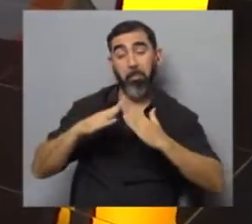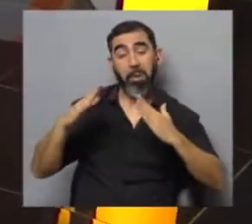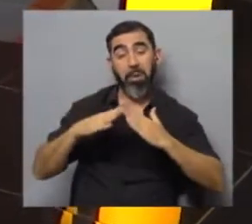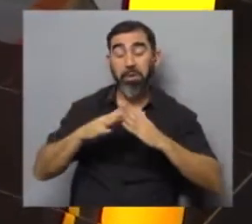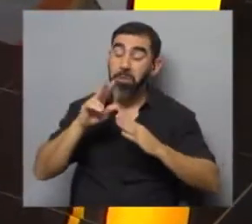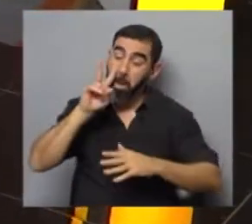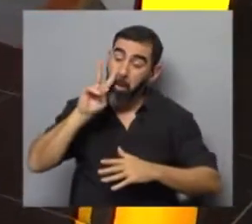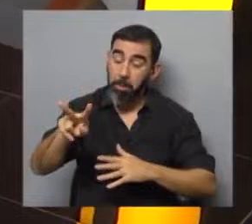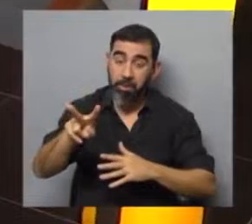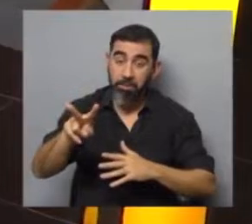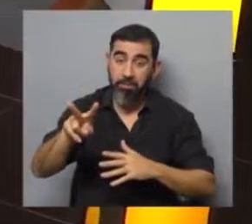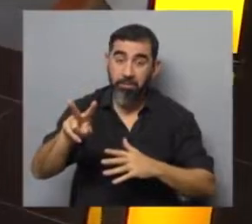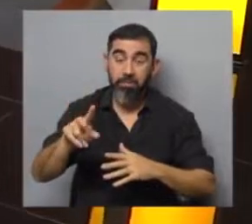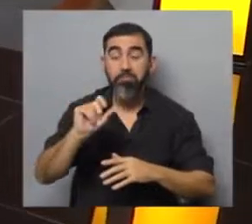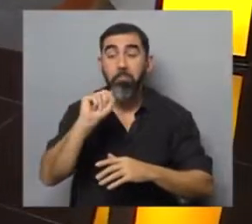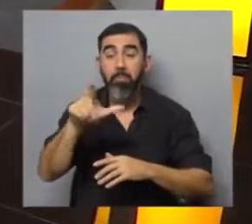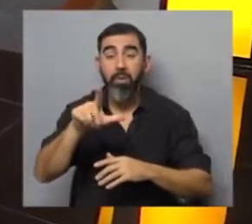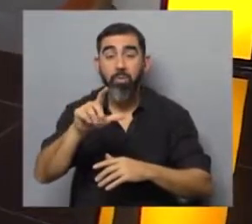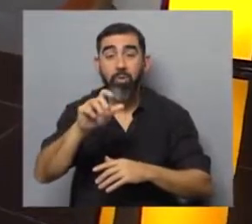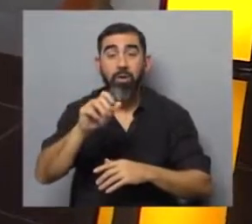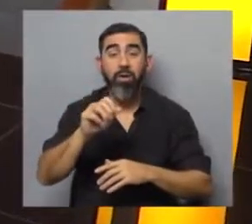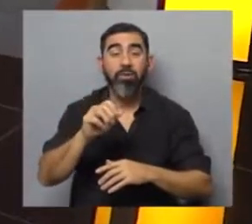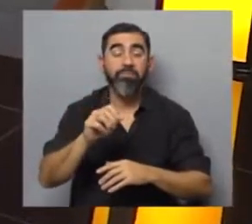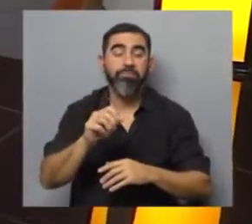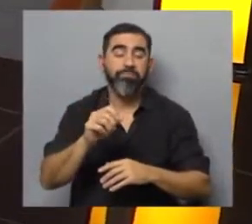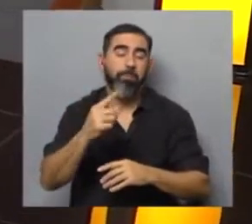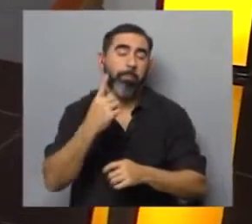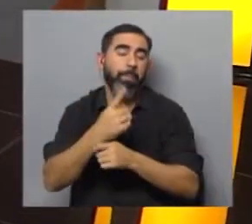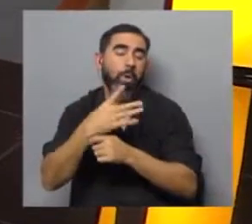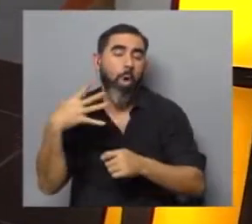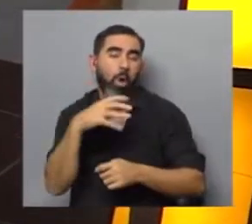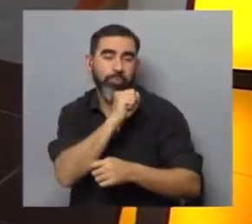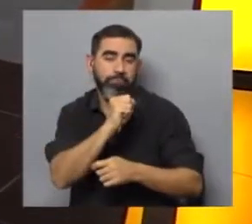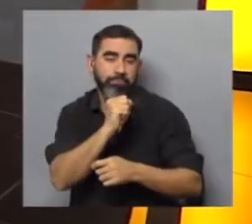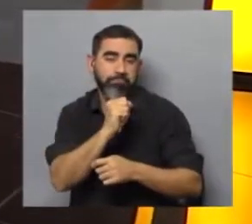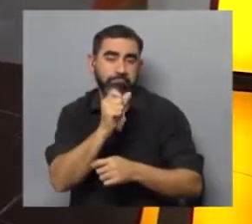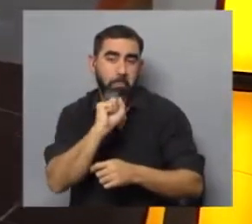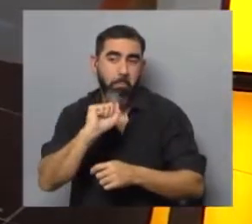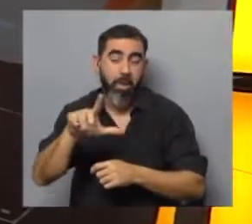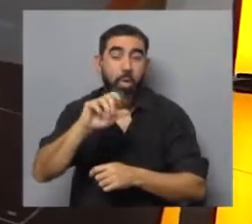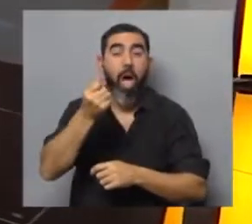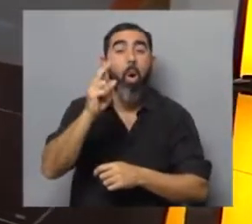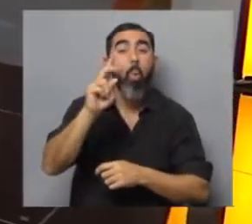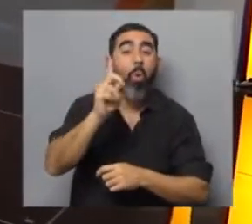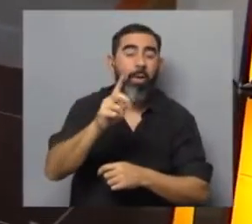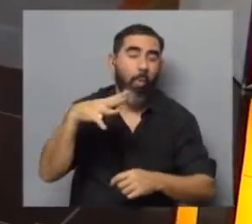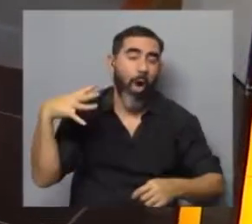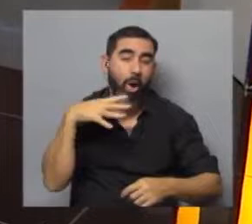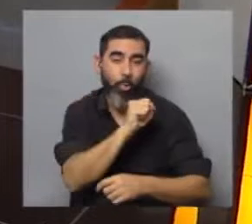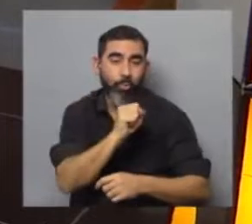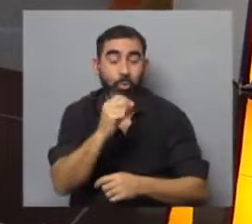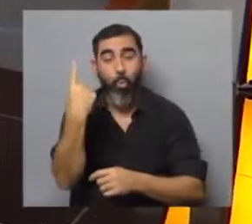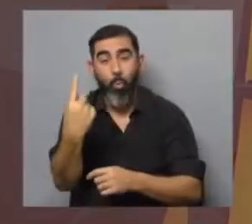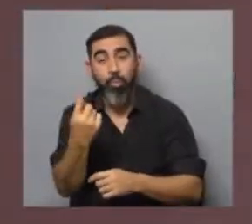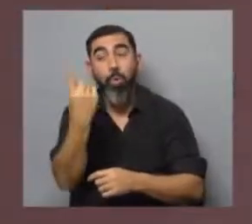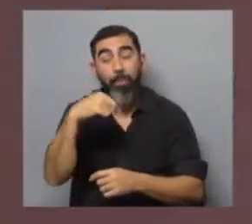lo vi, y puse AUG1, fue el mensaje, AUG por agosto y 1.